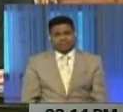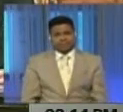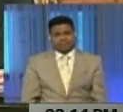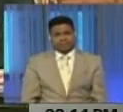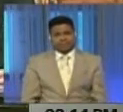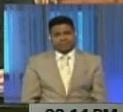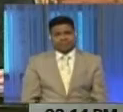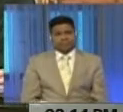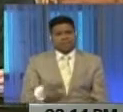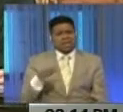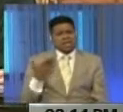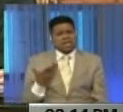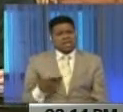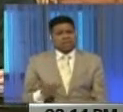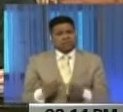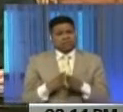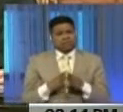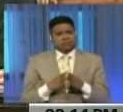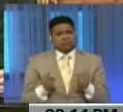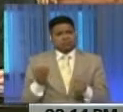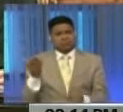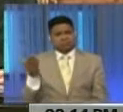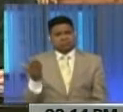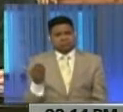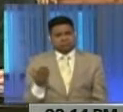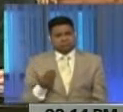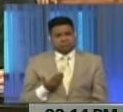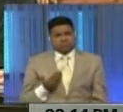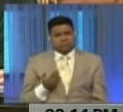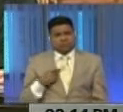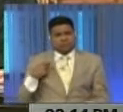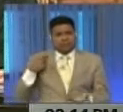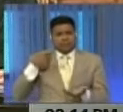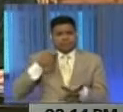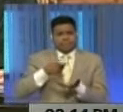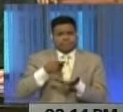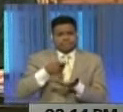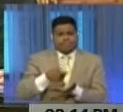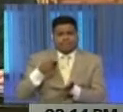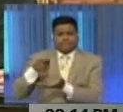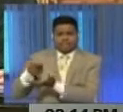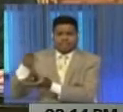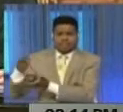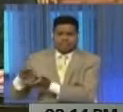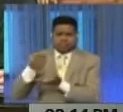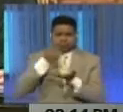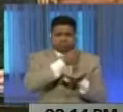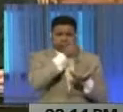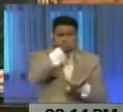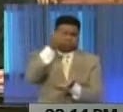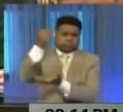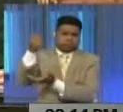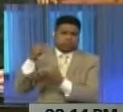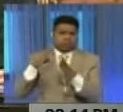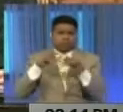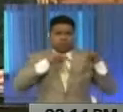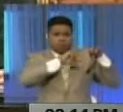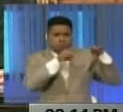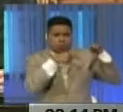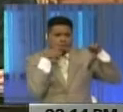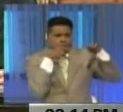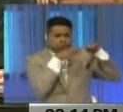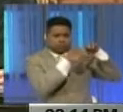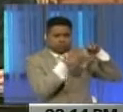que traen inversiones para el desarrollo en el campo minero por encima